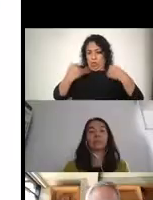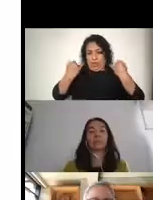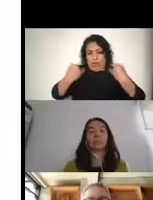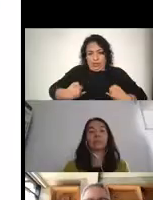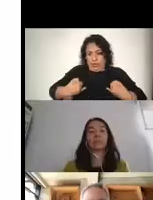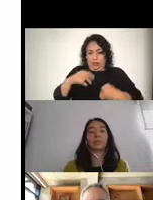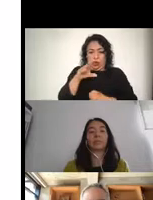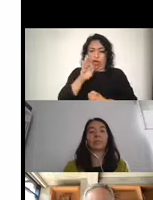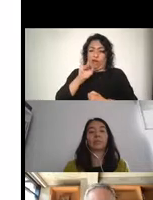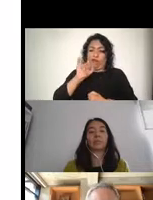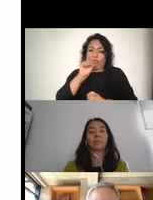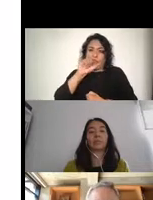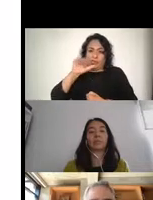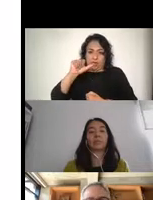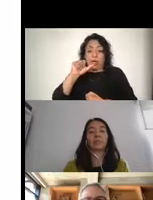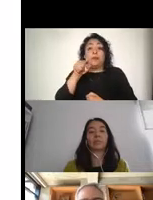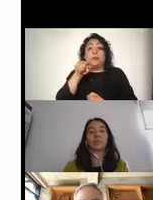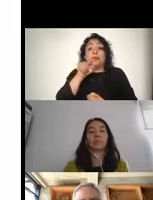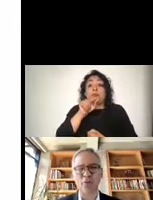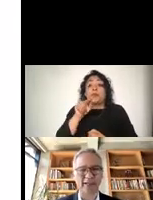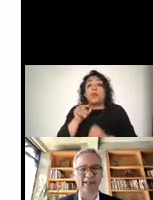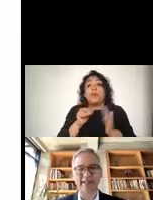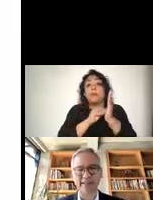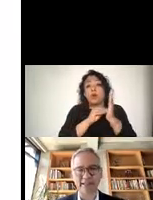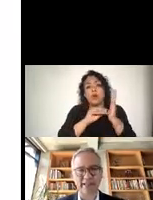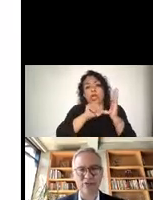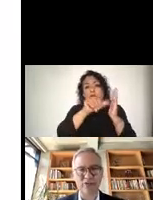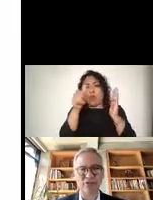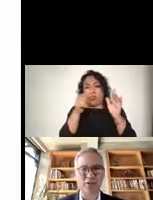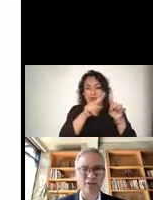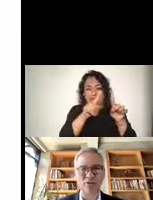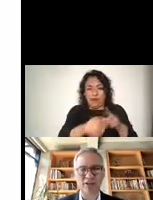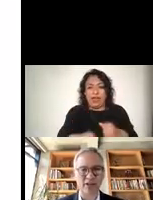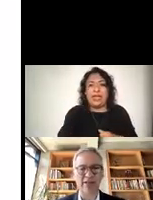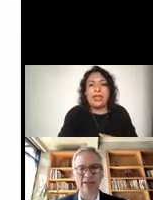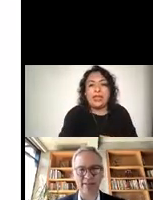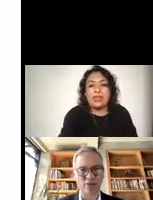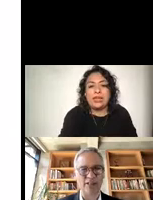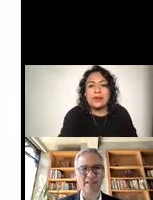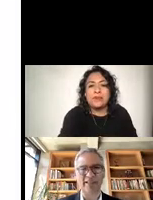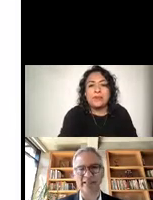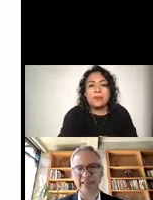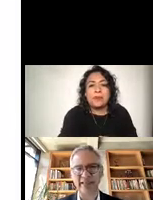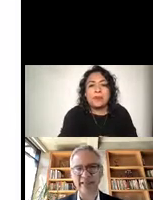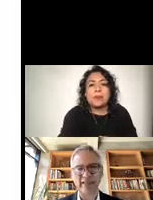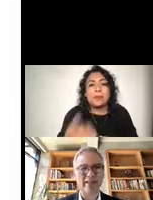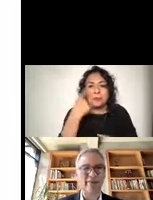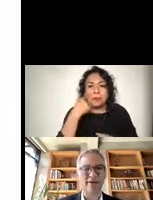se pone esta posibilidad en el otro paquete. Eso sí lo veremos ahora que pasemos a la